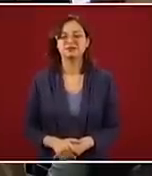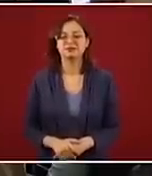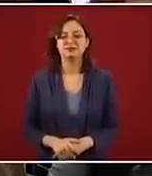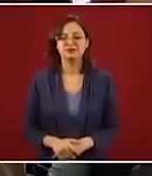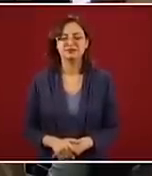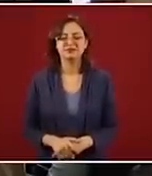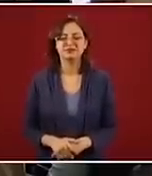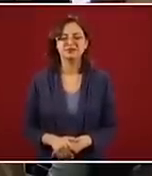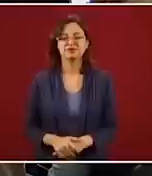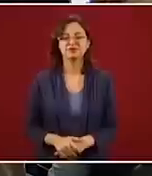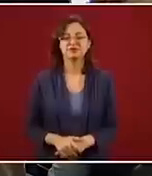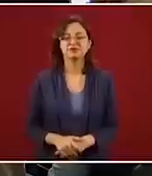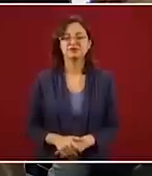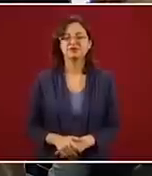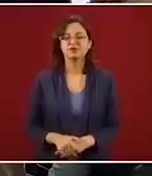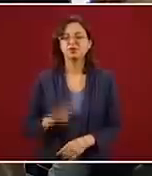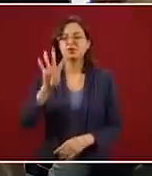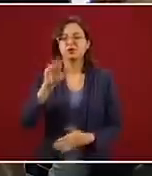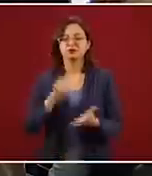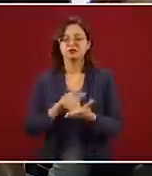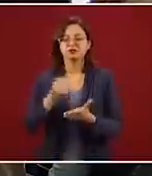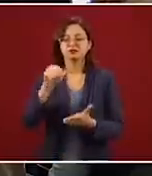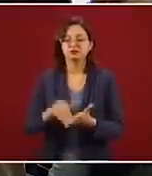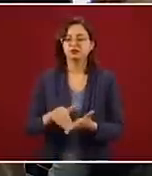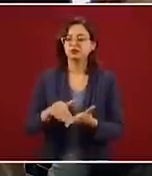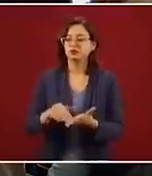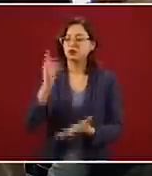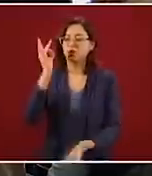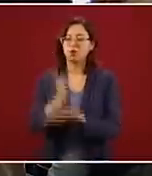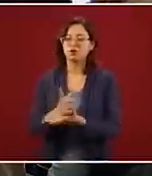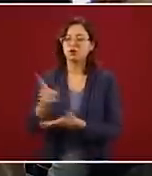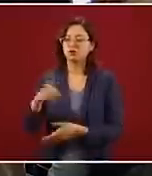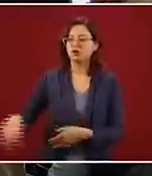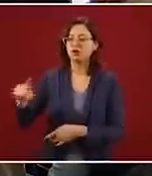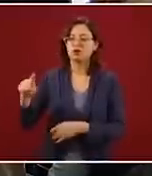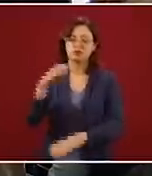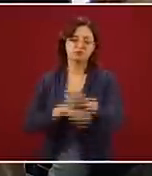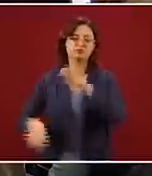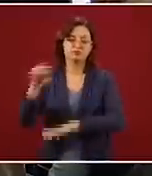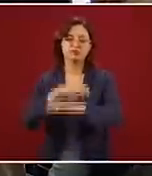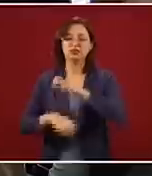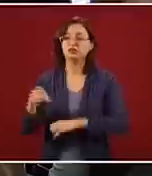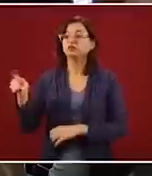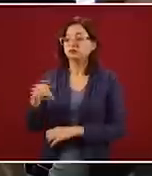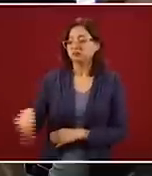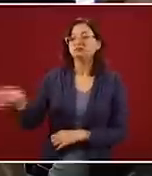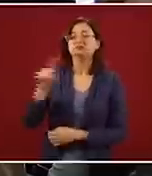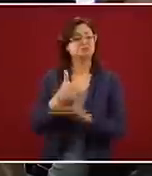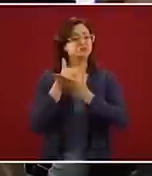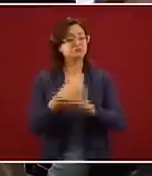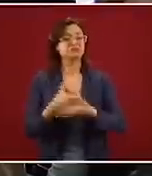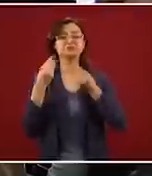para el sector privado. Nos están ayudando mucho los empresarios, quieren participar